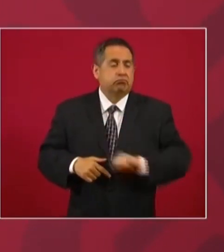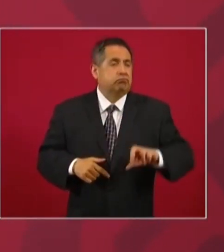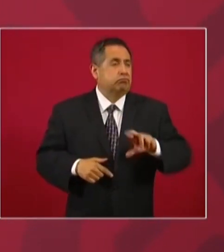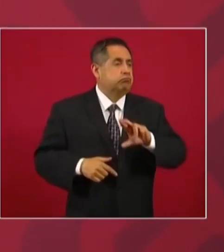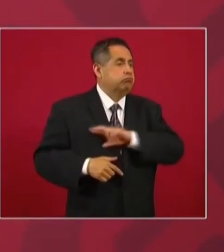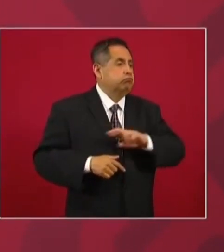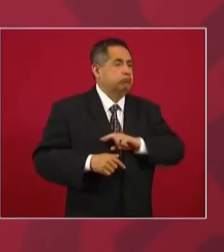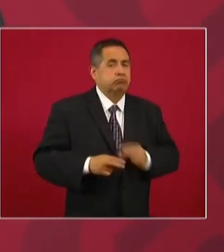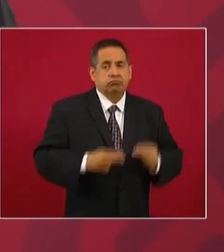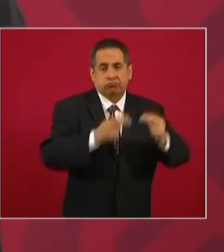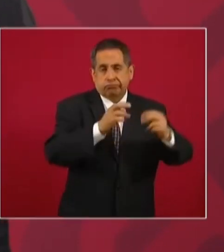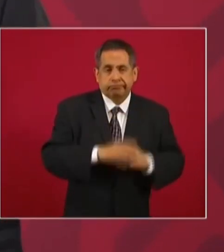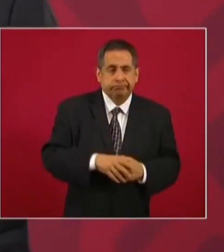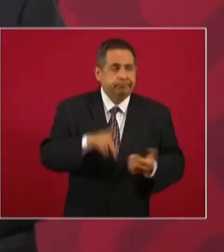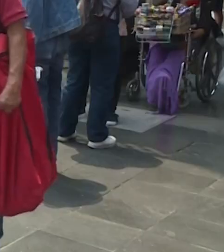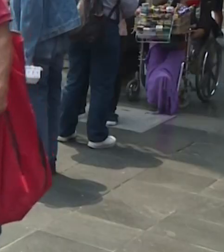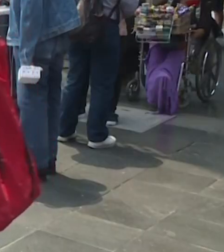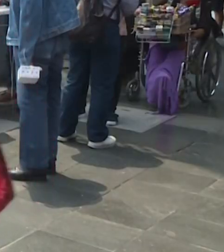corrupción generalizada.